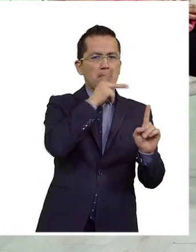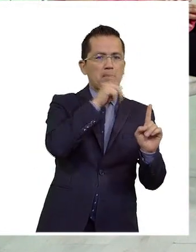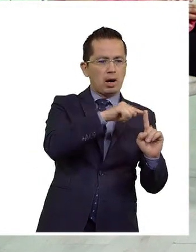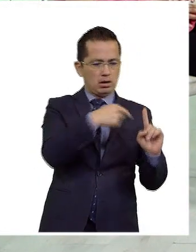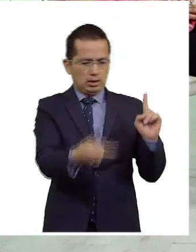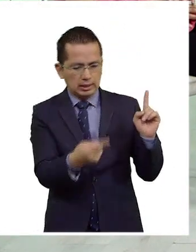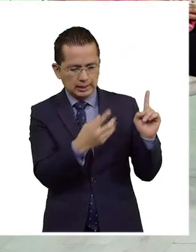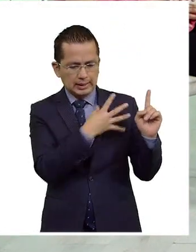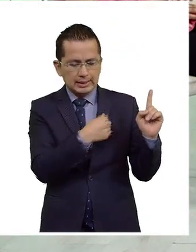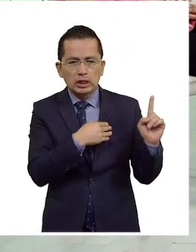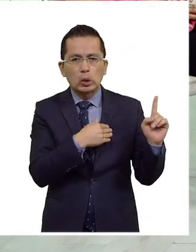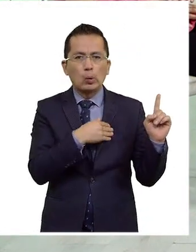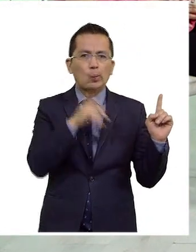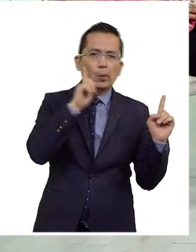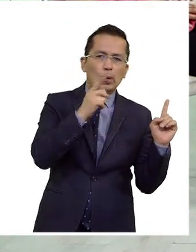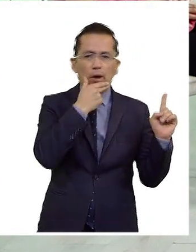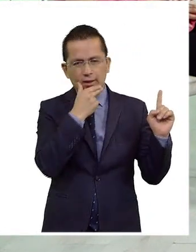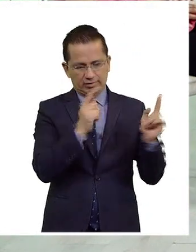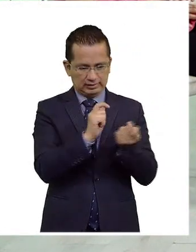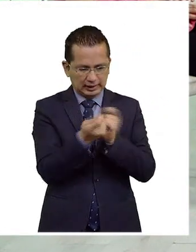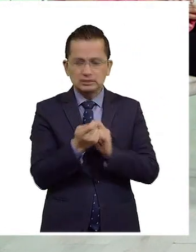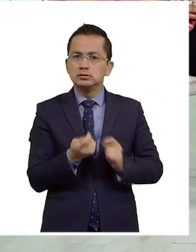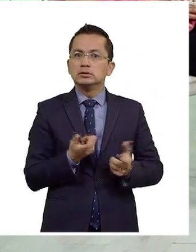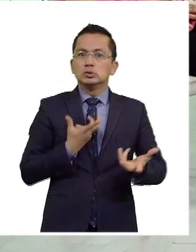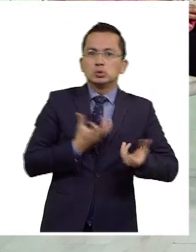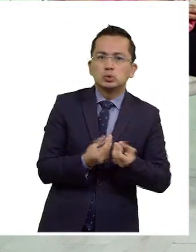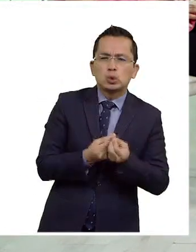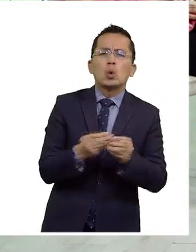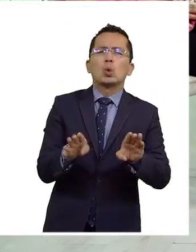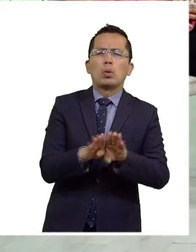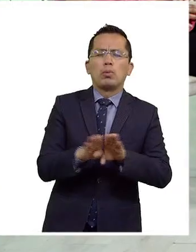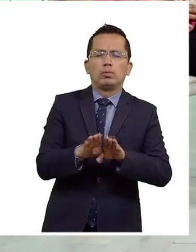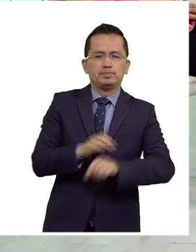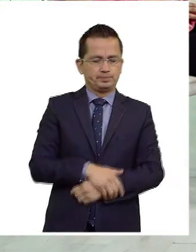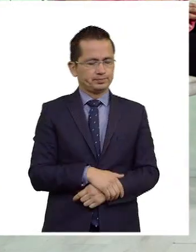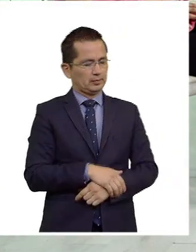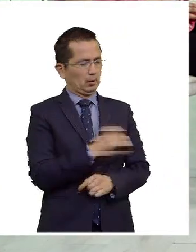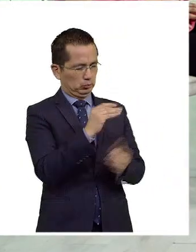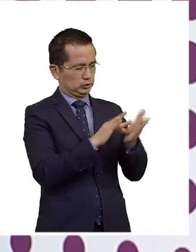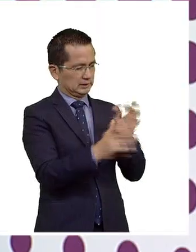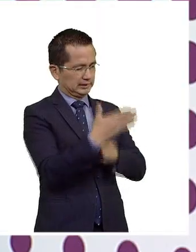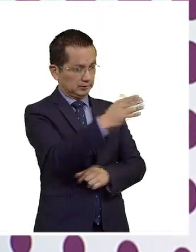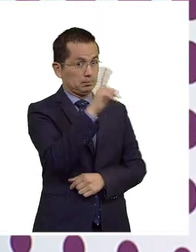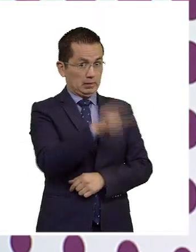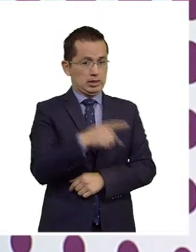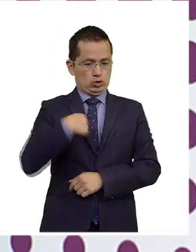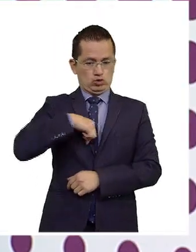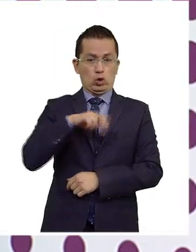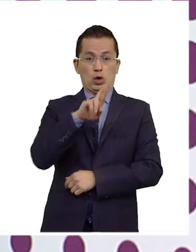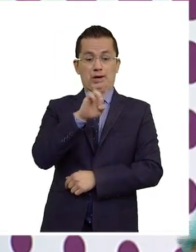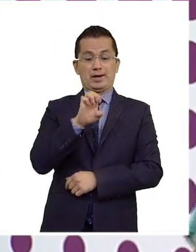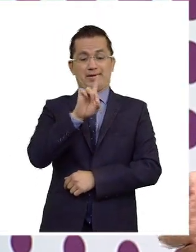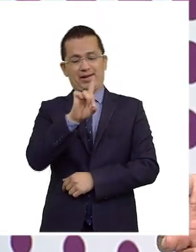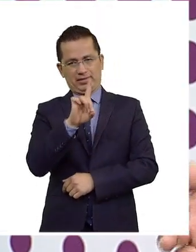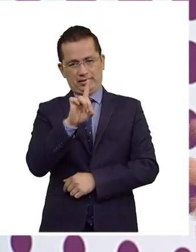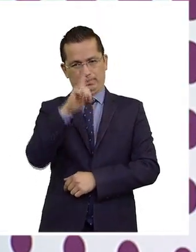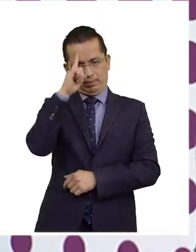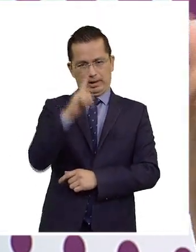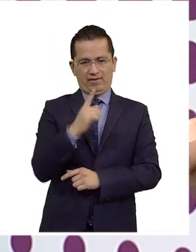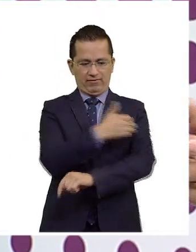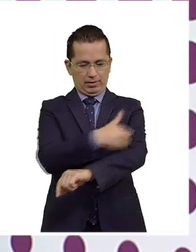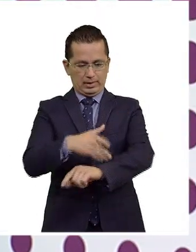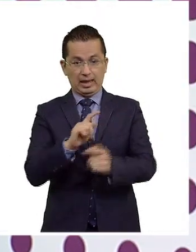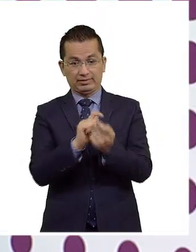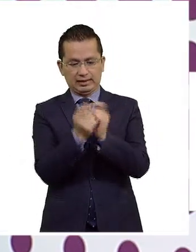Gracias, Geraldina. Pues sí, mira, básicamente la red de familias trans surge recién hace año y medio, que está conformada